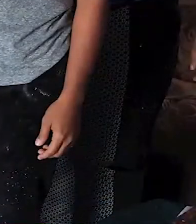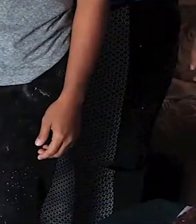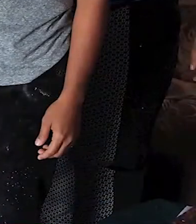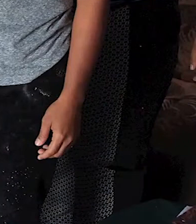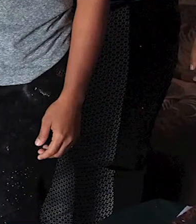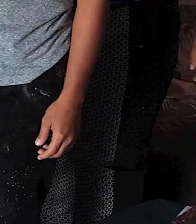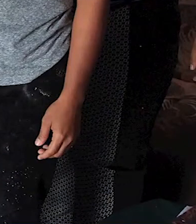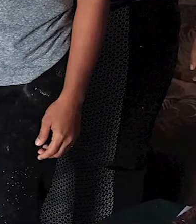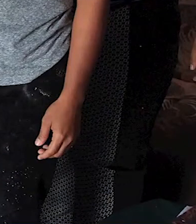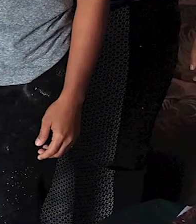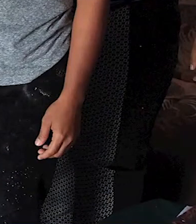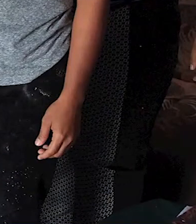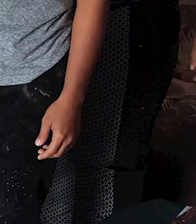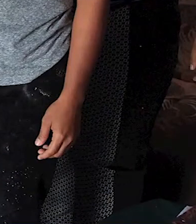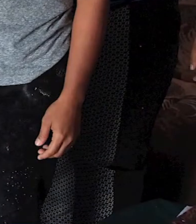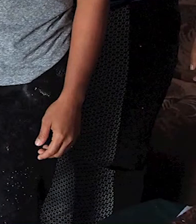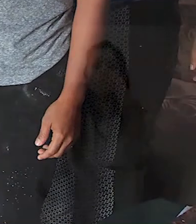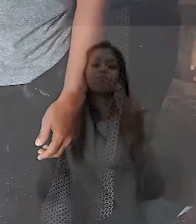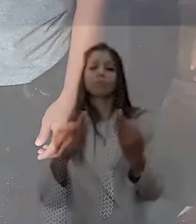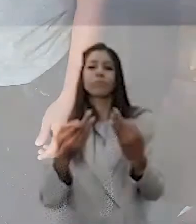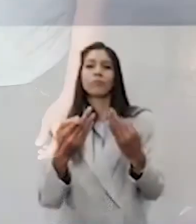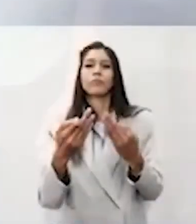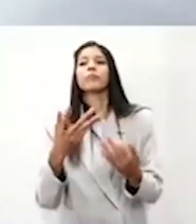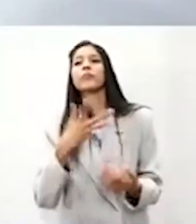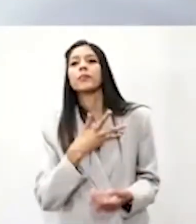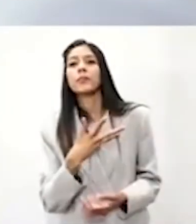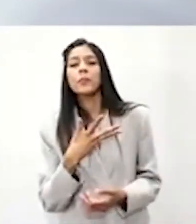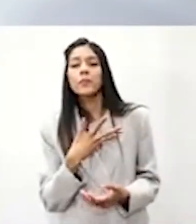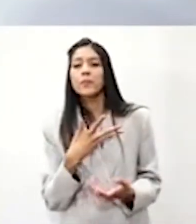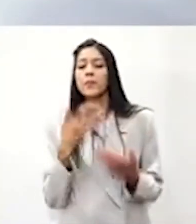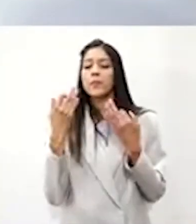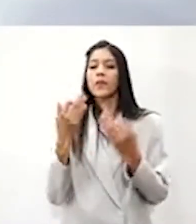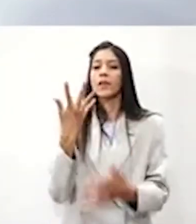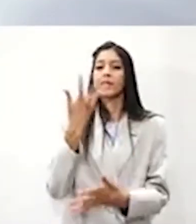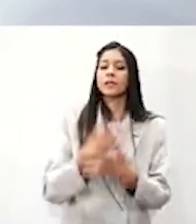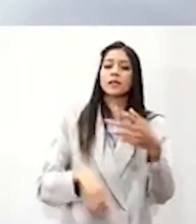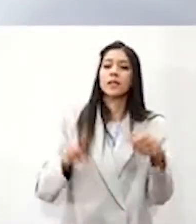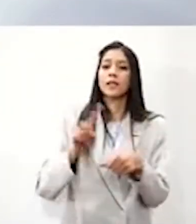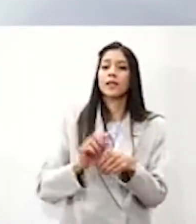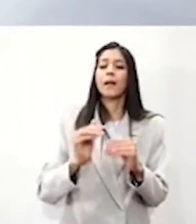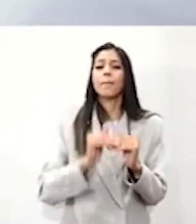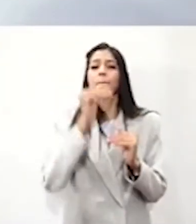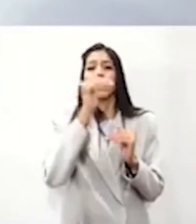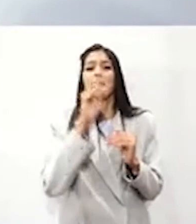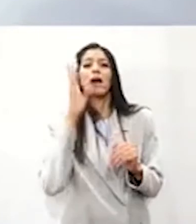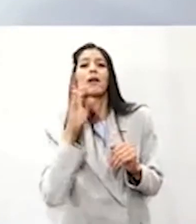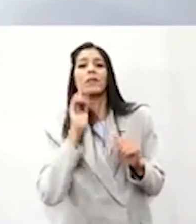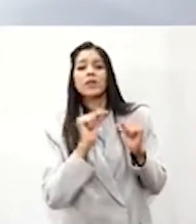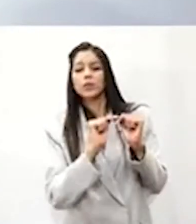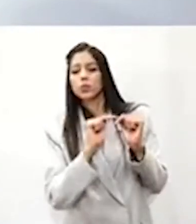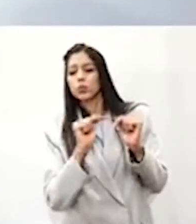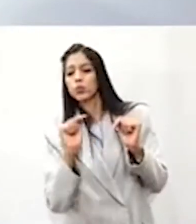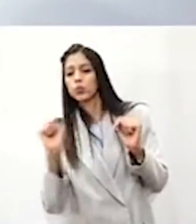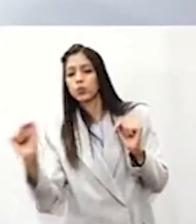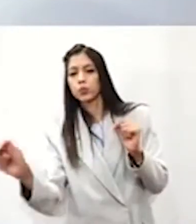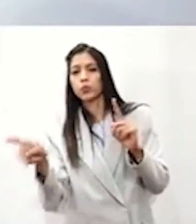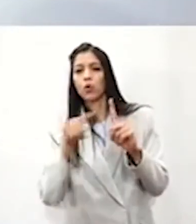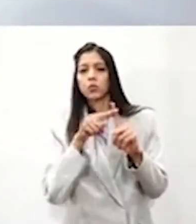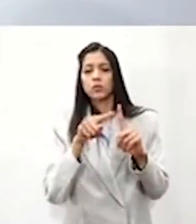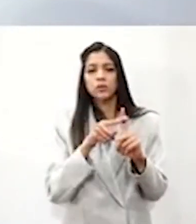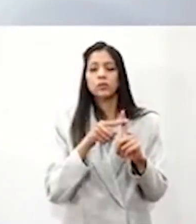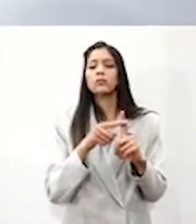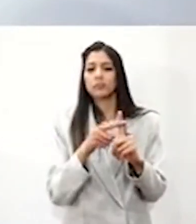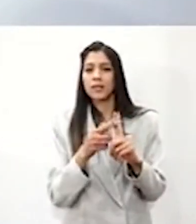posibilidad de eliminar la obligatoriedad en el uso de cubrebocas. Sin embargo, aseguró que expertos en salud a nivel nacional e internacional